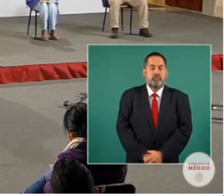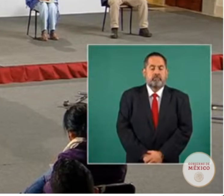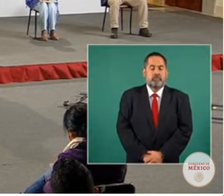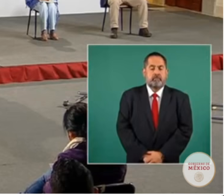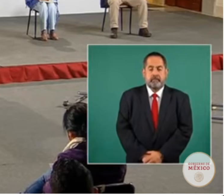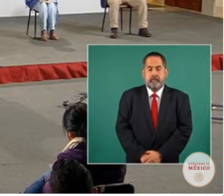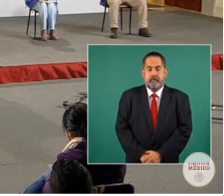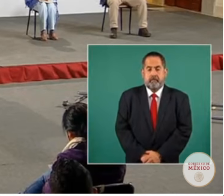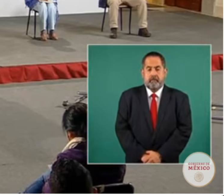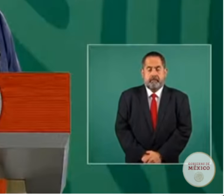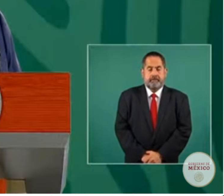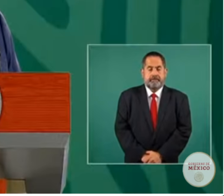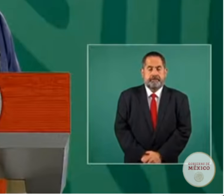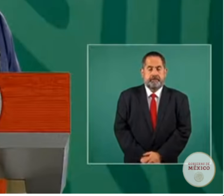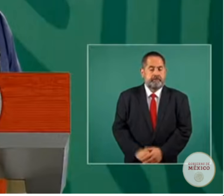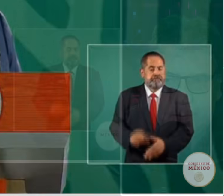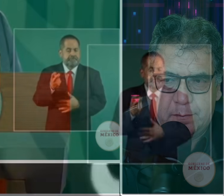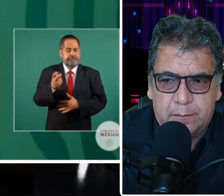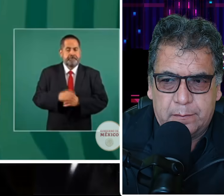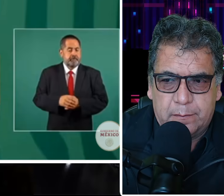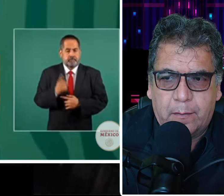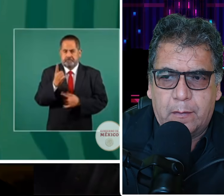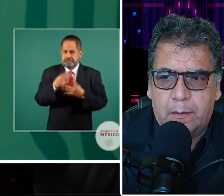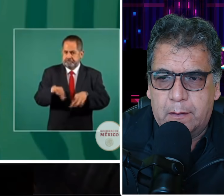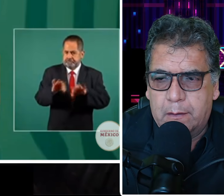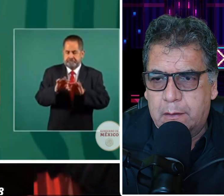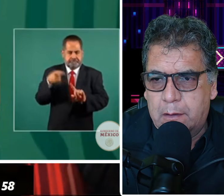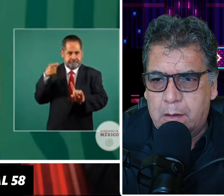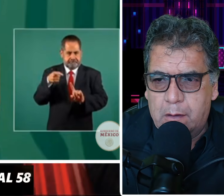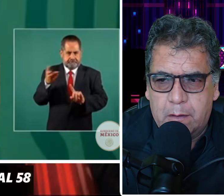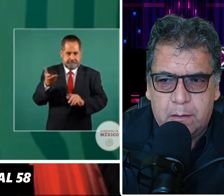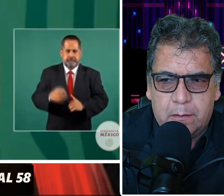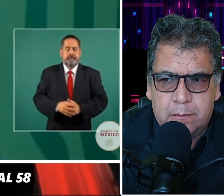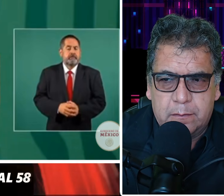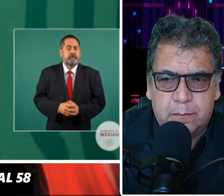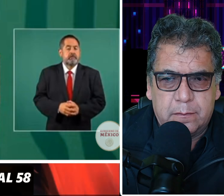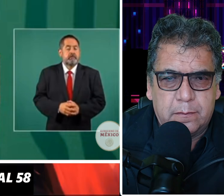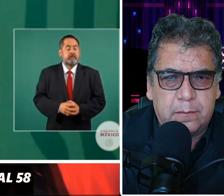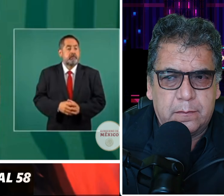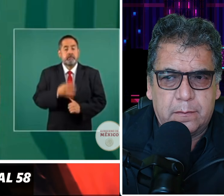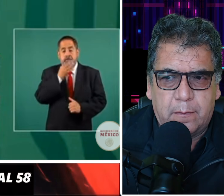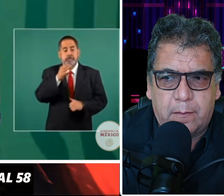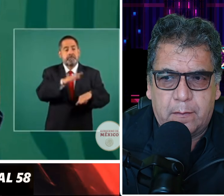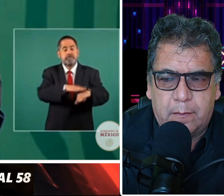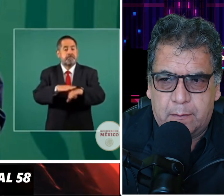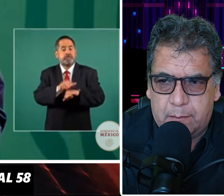justicia. Eso es muy importante. Para los jóvenes